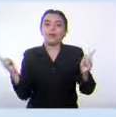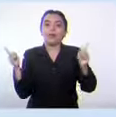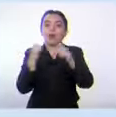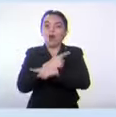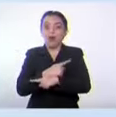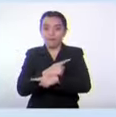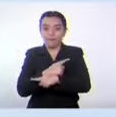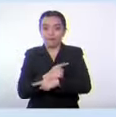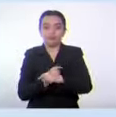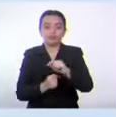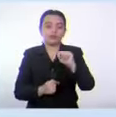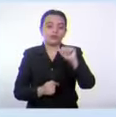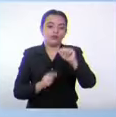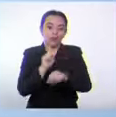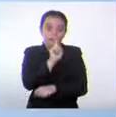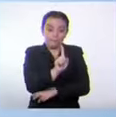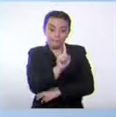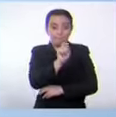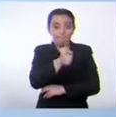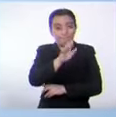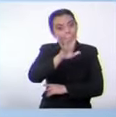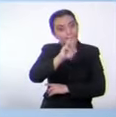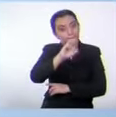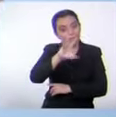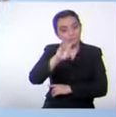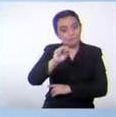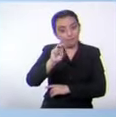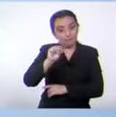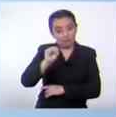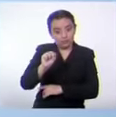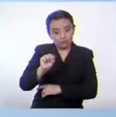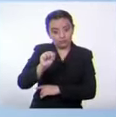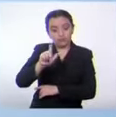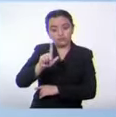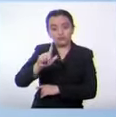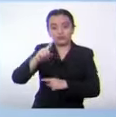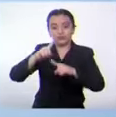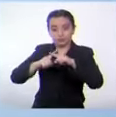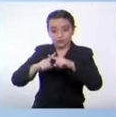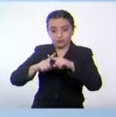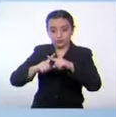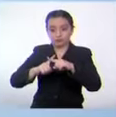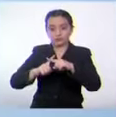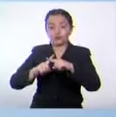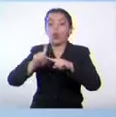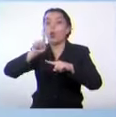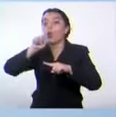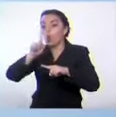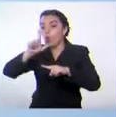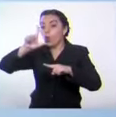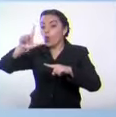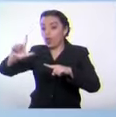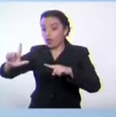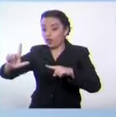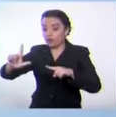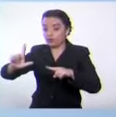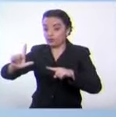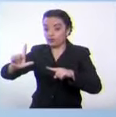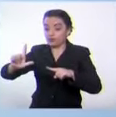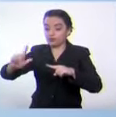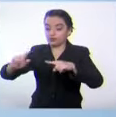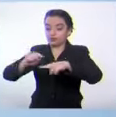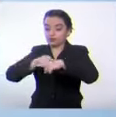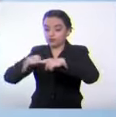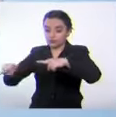mililitros a litros. Sabemos que un litro tiene 1000